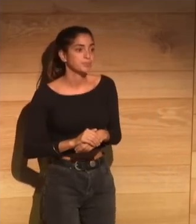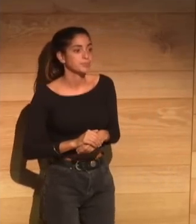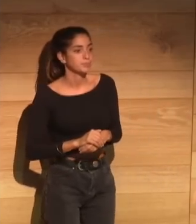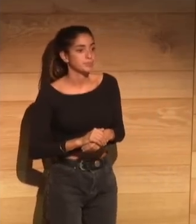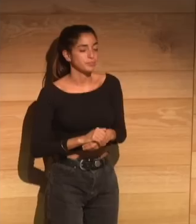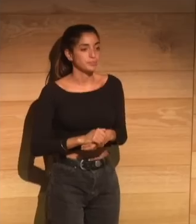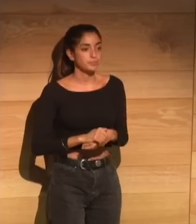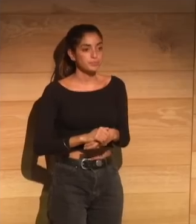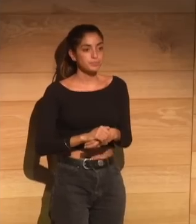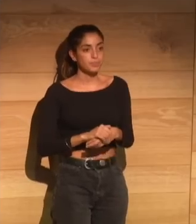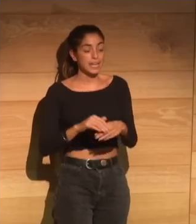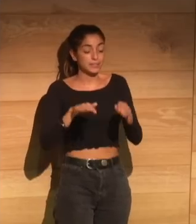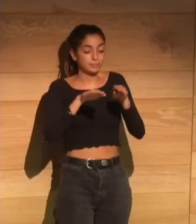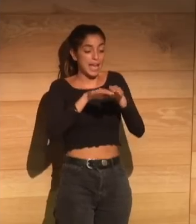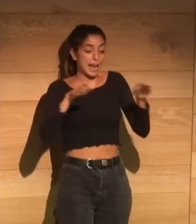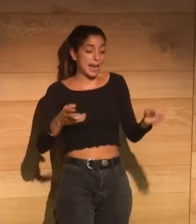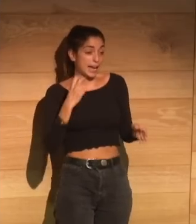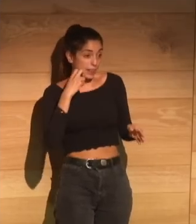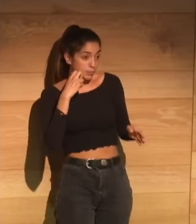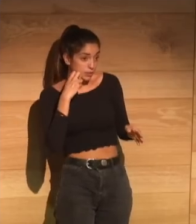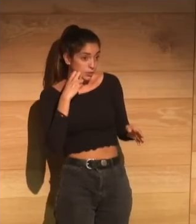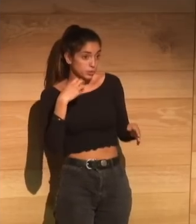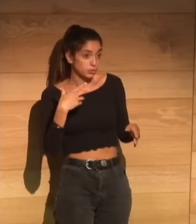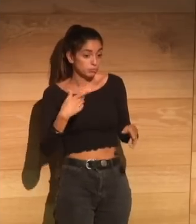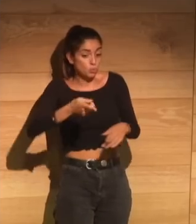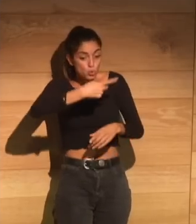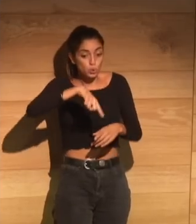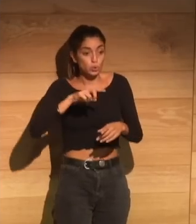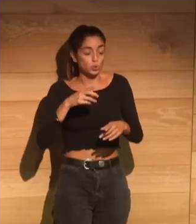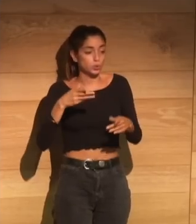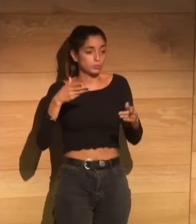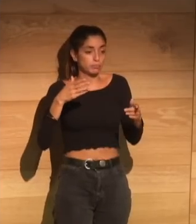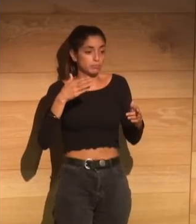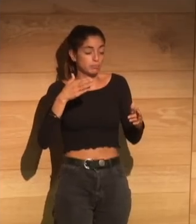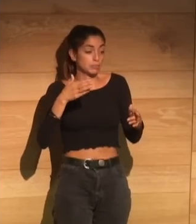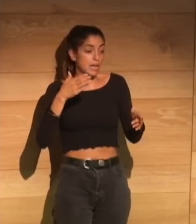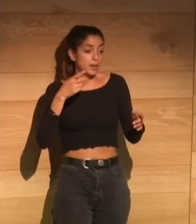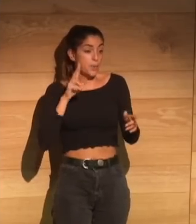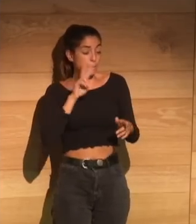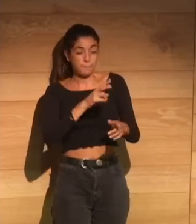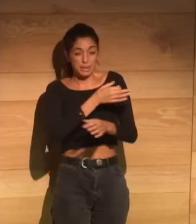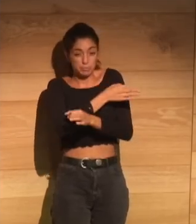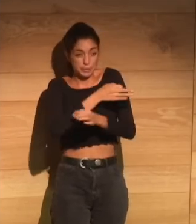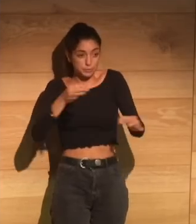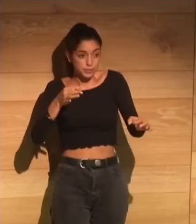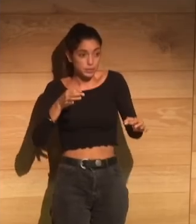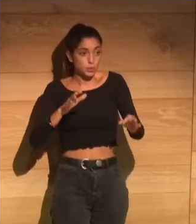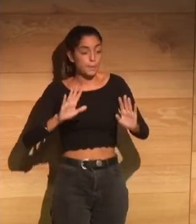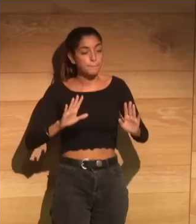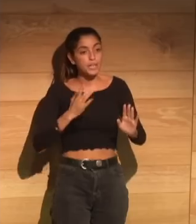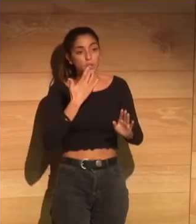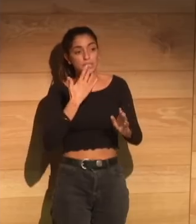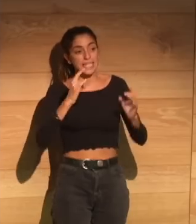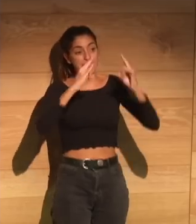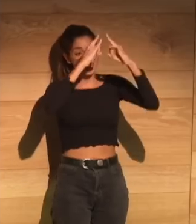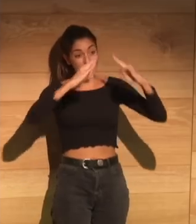Bueno, pues con una caja de zapatos lo vamos a ver todo bastante bien definido, con facilidad. Si hacemos una tienda de campaña, ya no va a